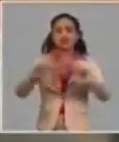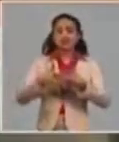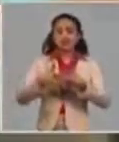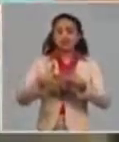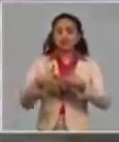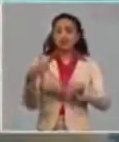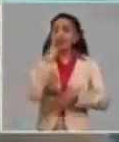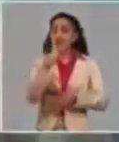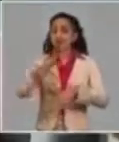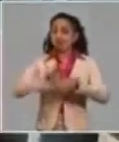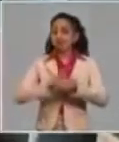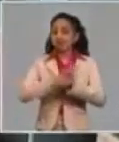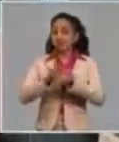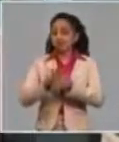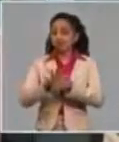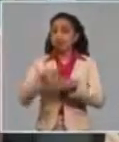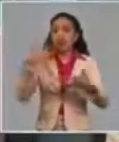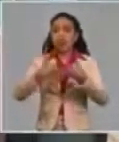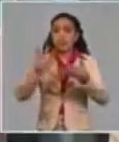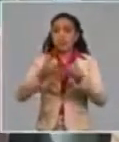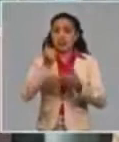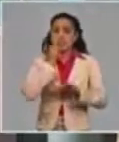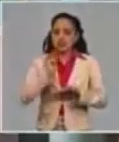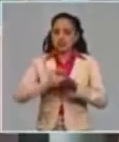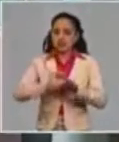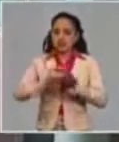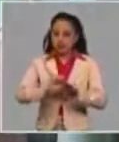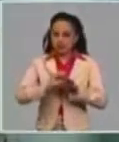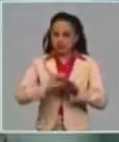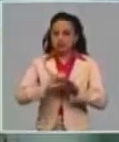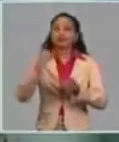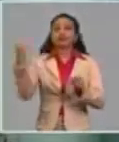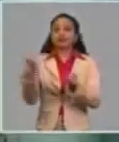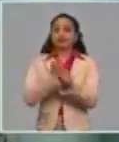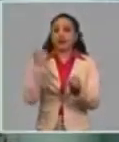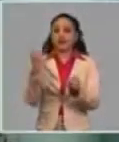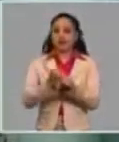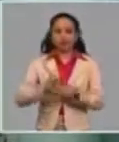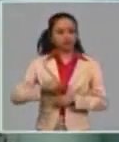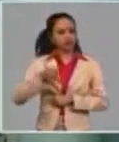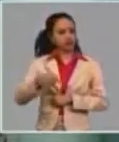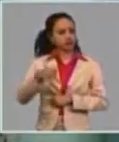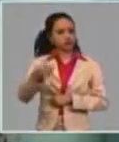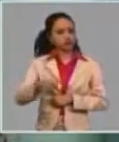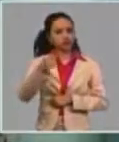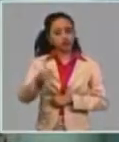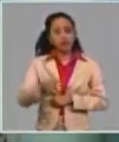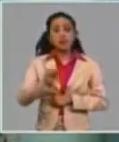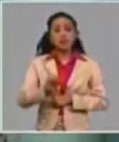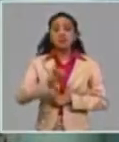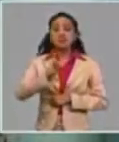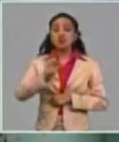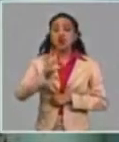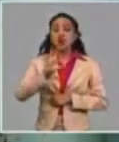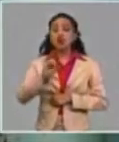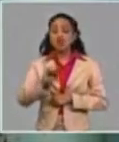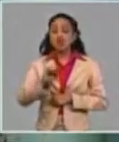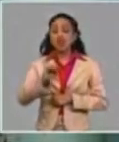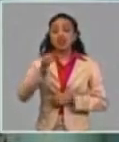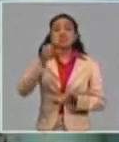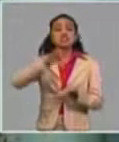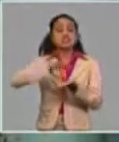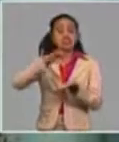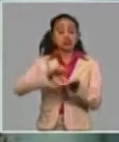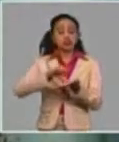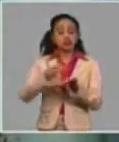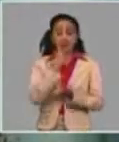COVID-19, la empresa ha incrementado sus servicios. Ha trabajado de forma sistemática para llegar a 680 centros asistenciales en todo